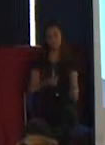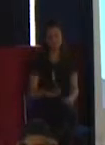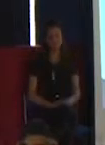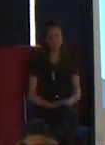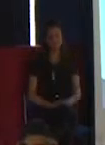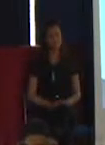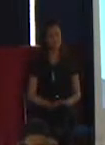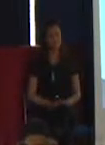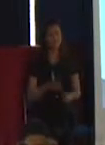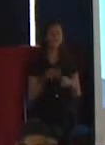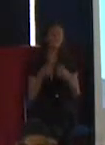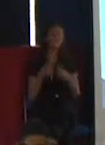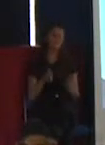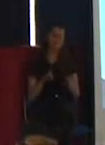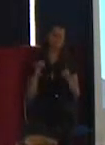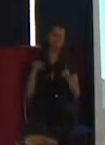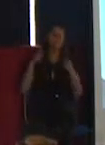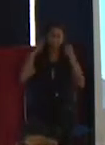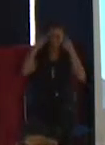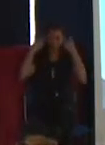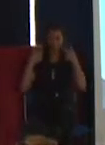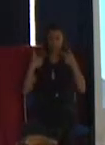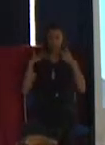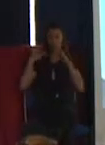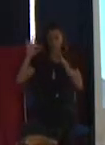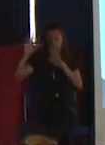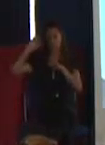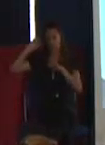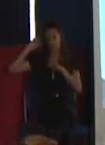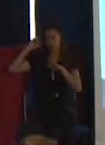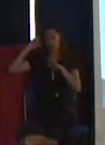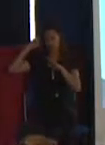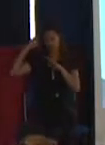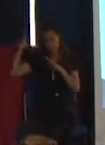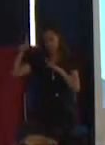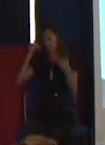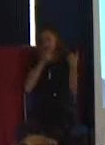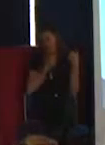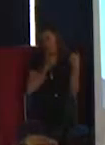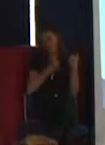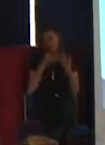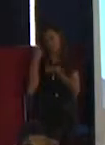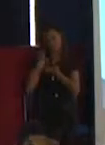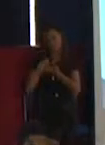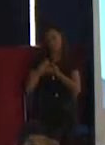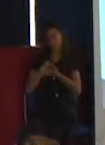Pero así como el Estado tiene obligaciones, los ciudadanos también,